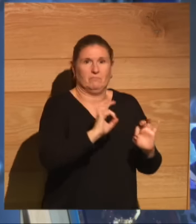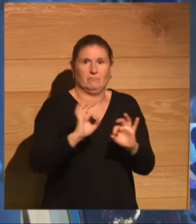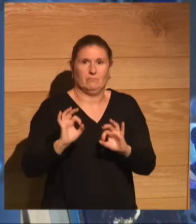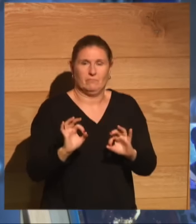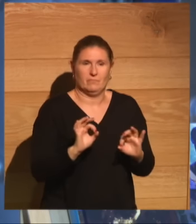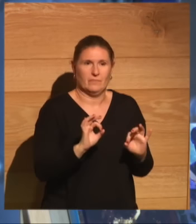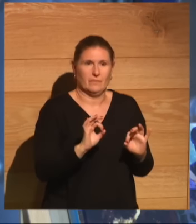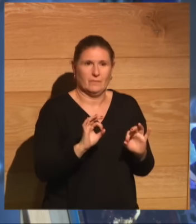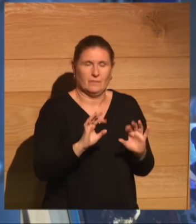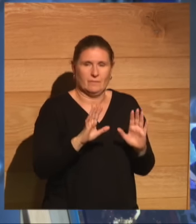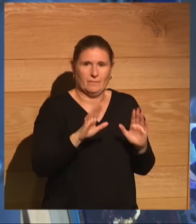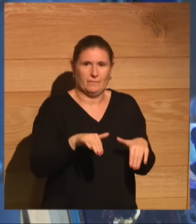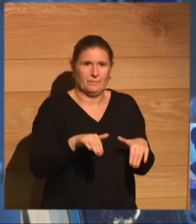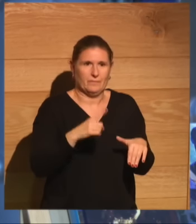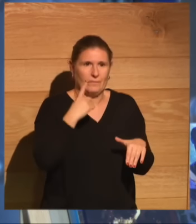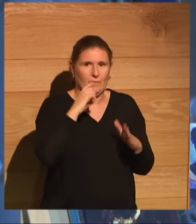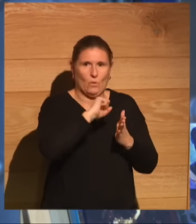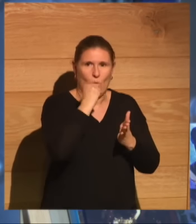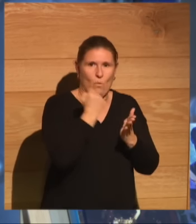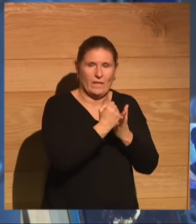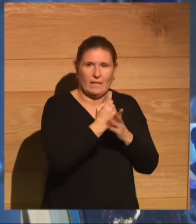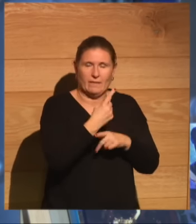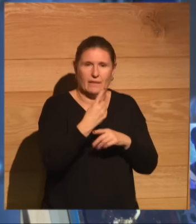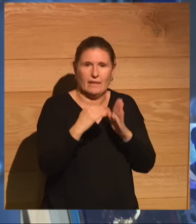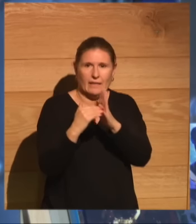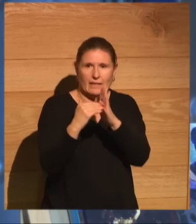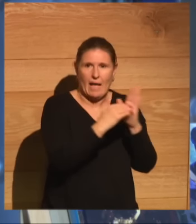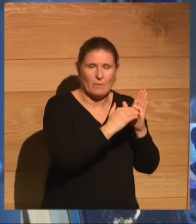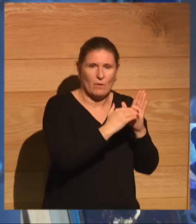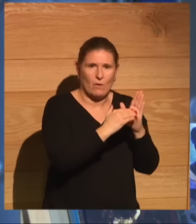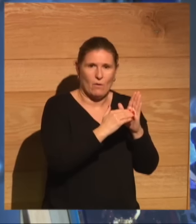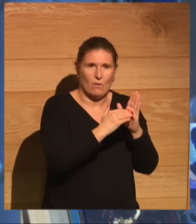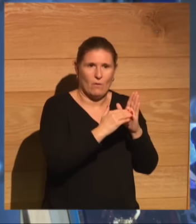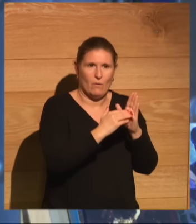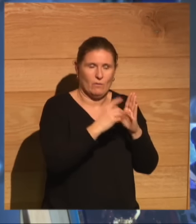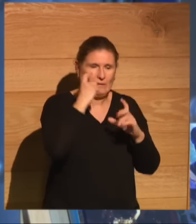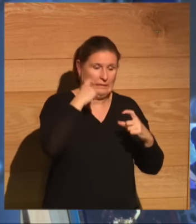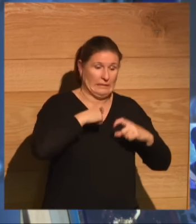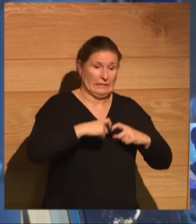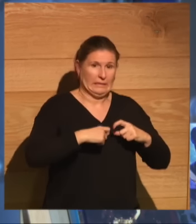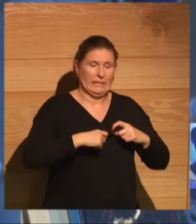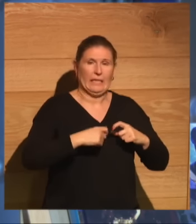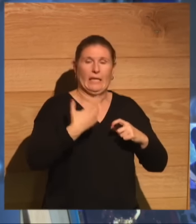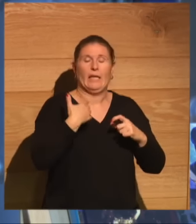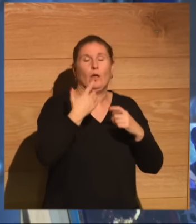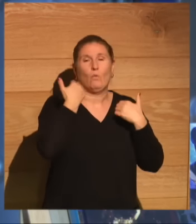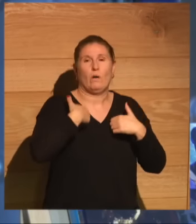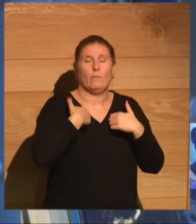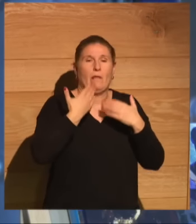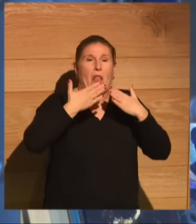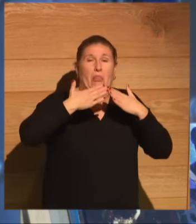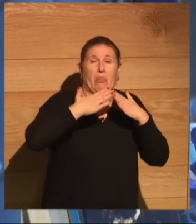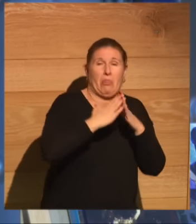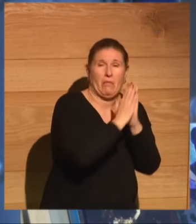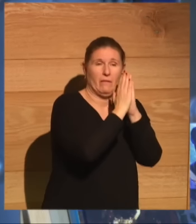como el que tiene las huellas del camión marcadas en su cuerpo aplastado. Leyes que, por otro lado, se salta cuando le da la